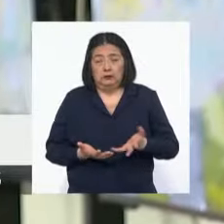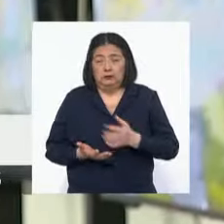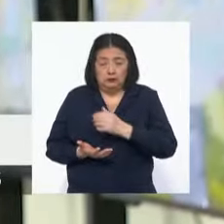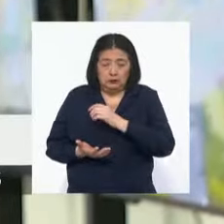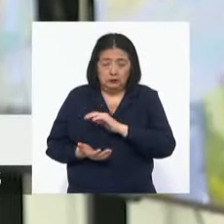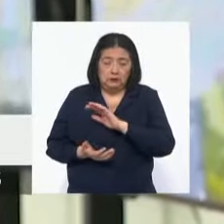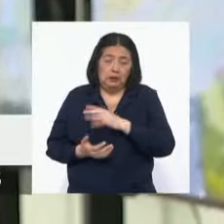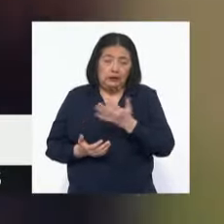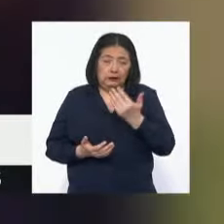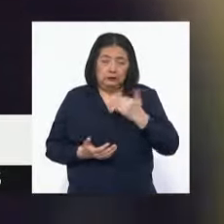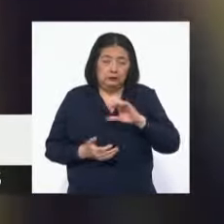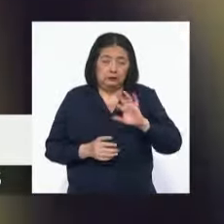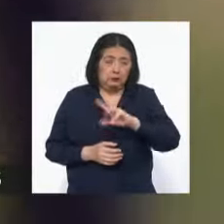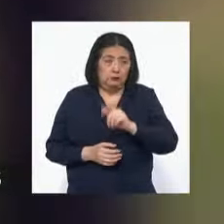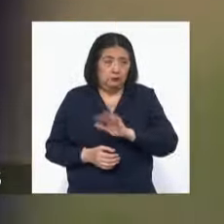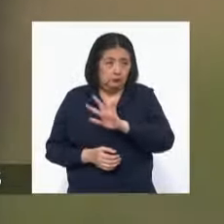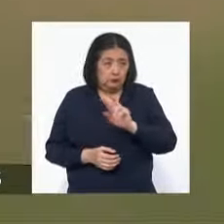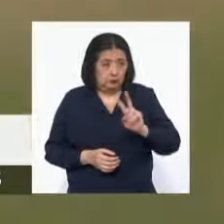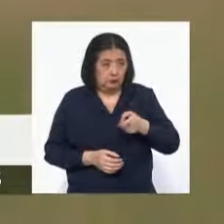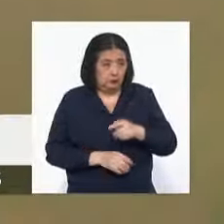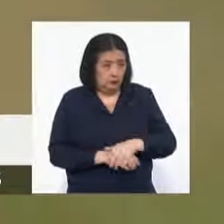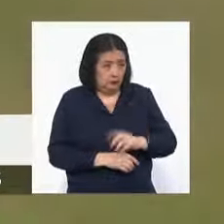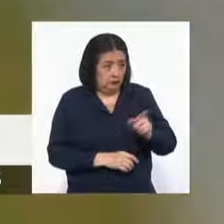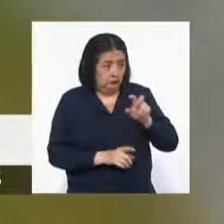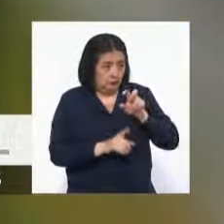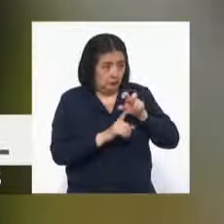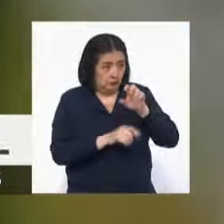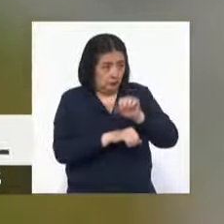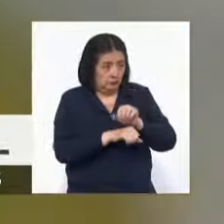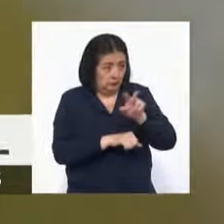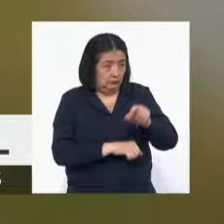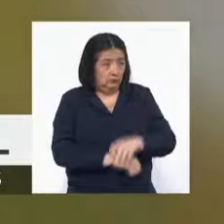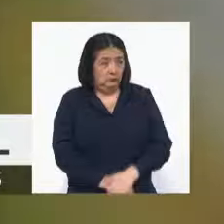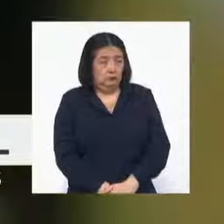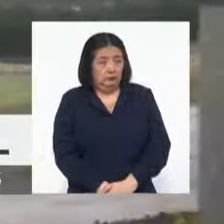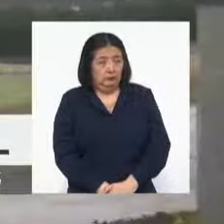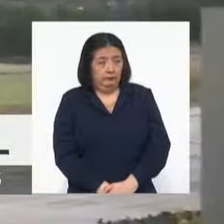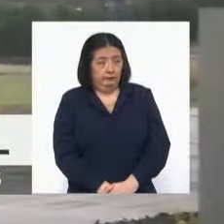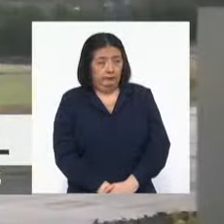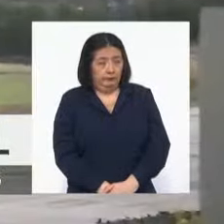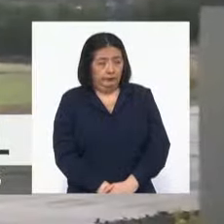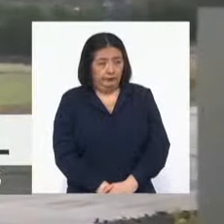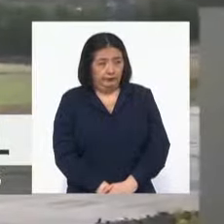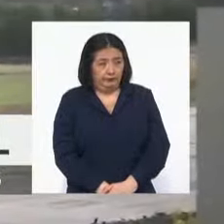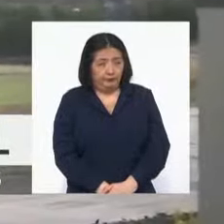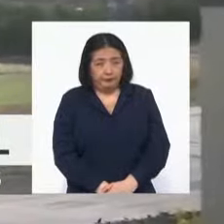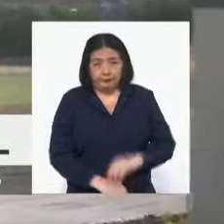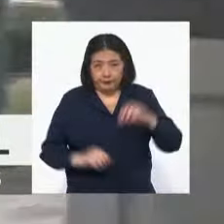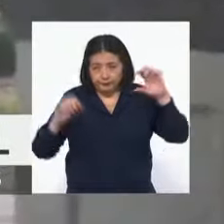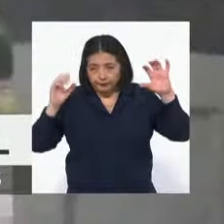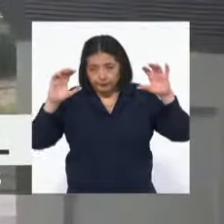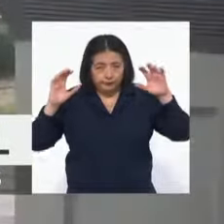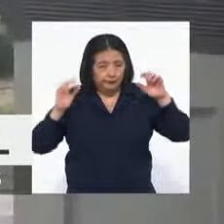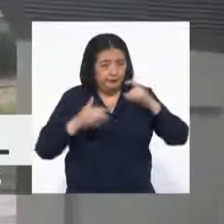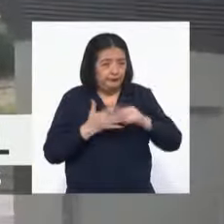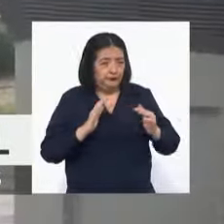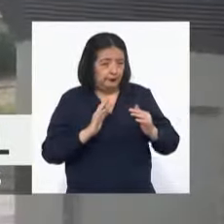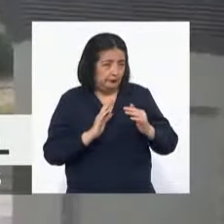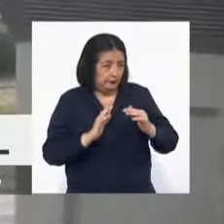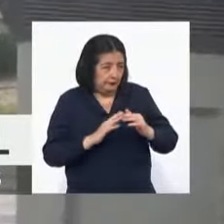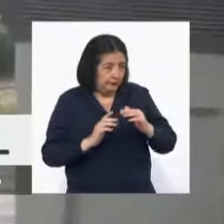que habían arrebatado. Detenidos, José de la República. Y ahí está el otro. través de las cámaras de videovigilancia de